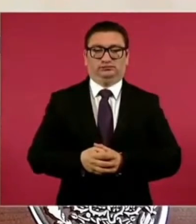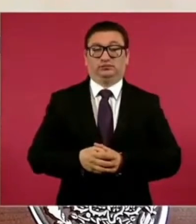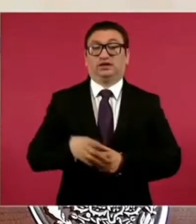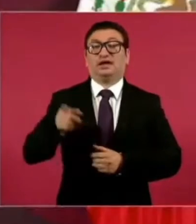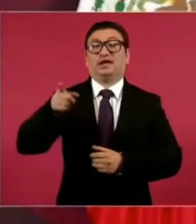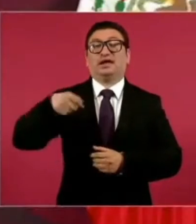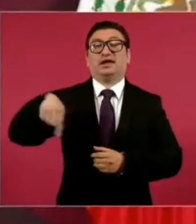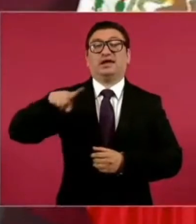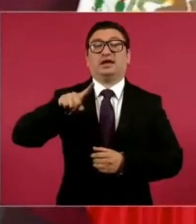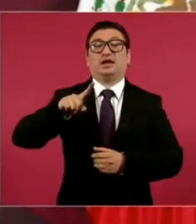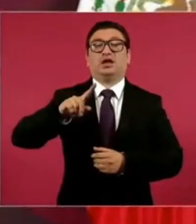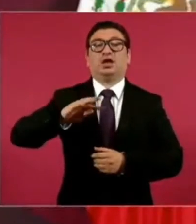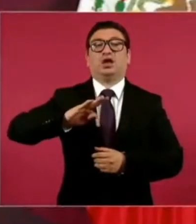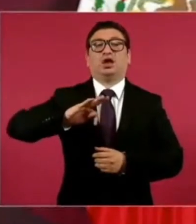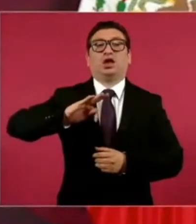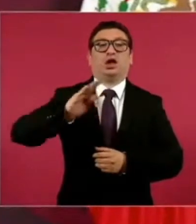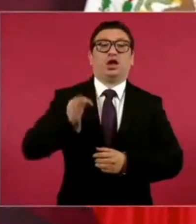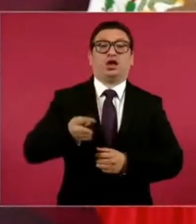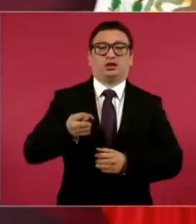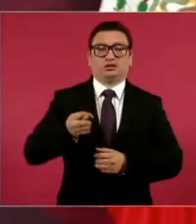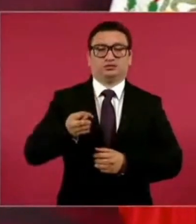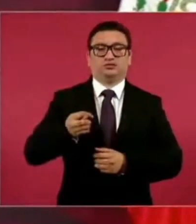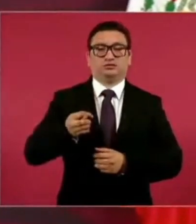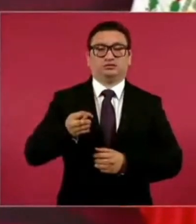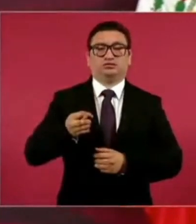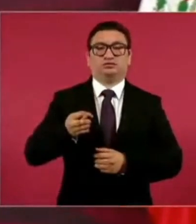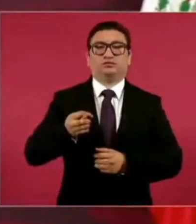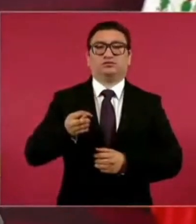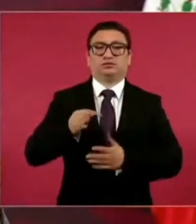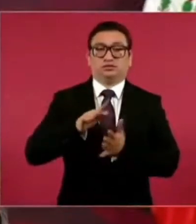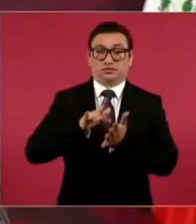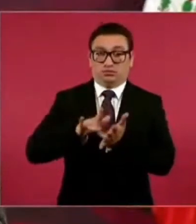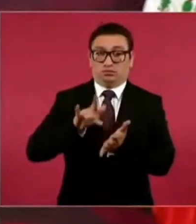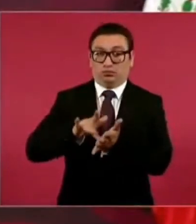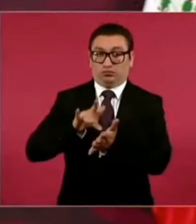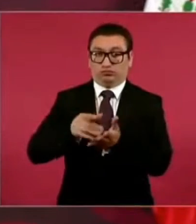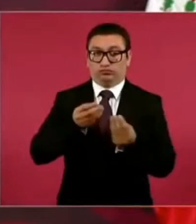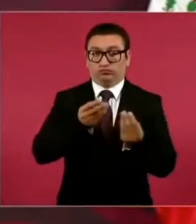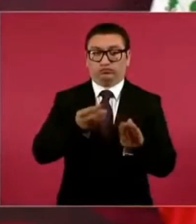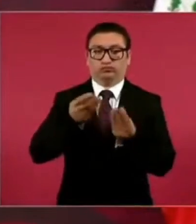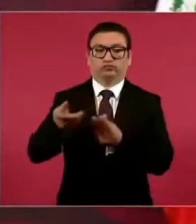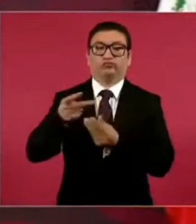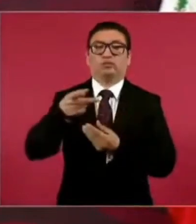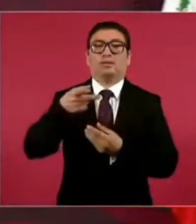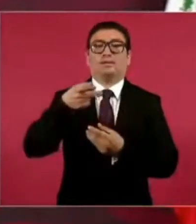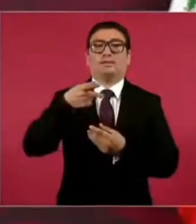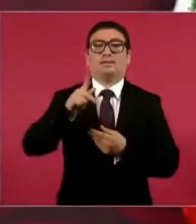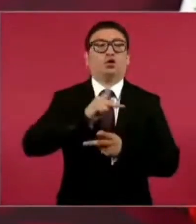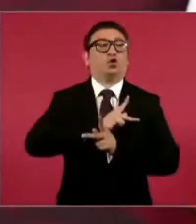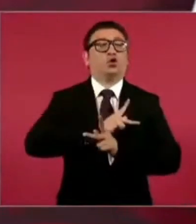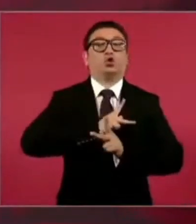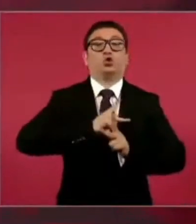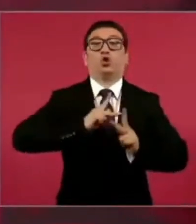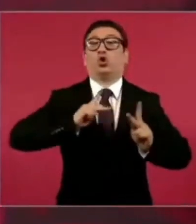aceptaban que se diera el apoyo, pero que no fuese universal.